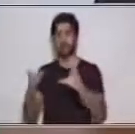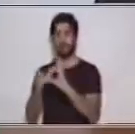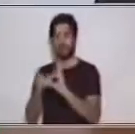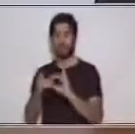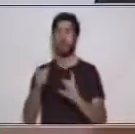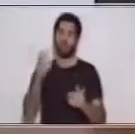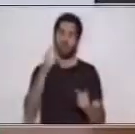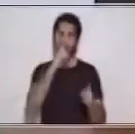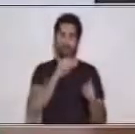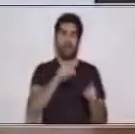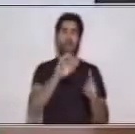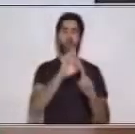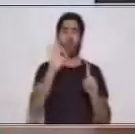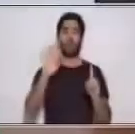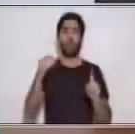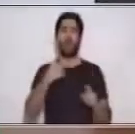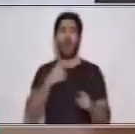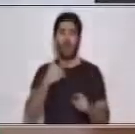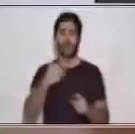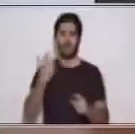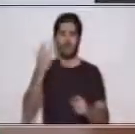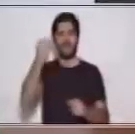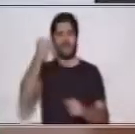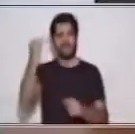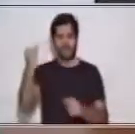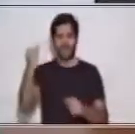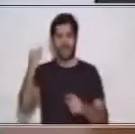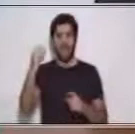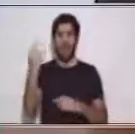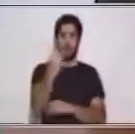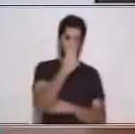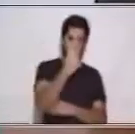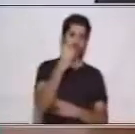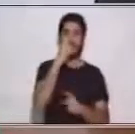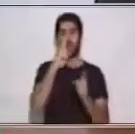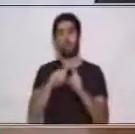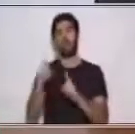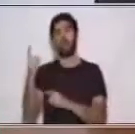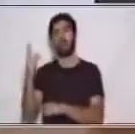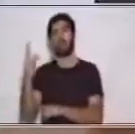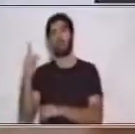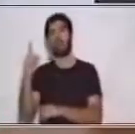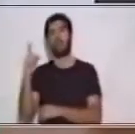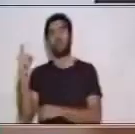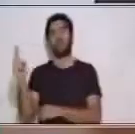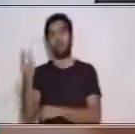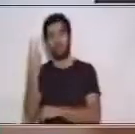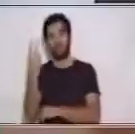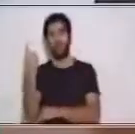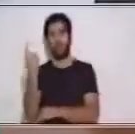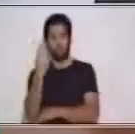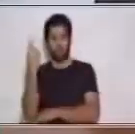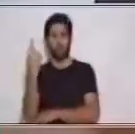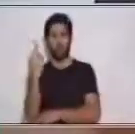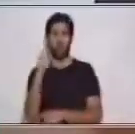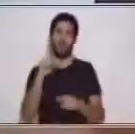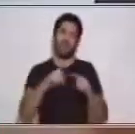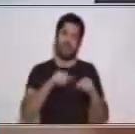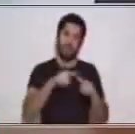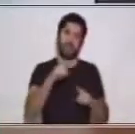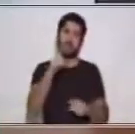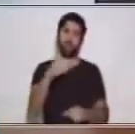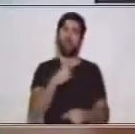marcan ideas secundarias y que cada una tiene una importancia como tal dentro del tema que tú quieres expresar